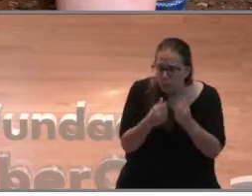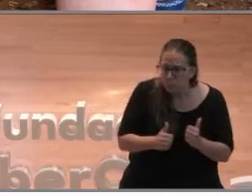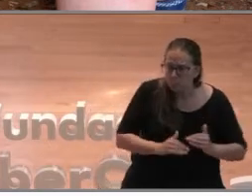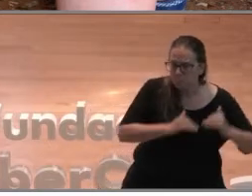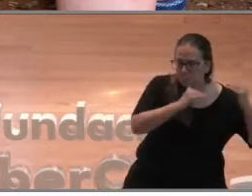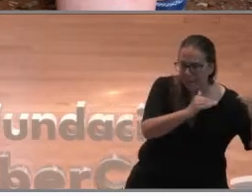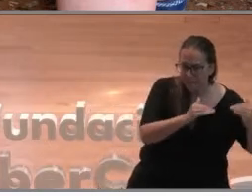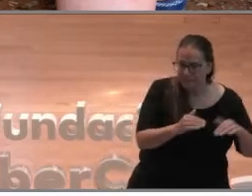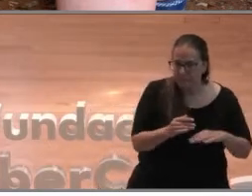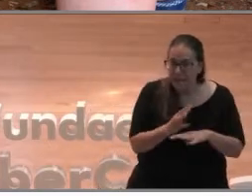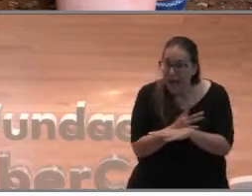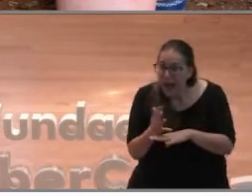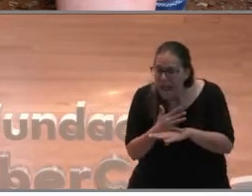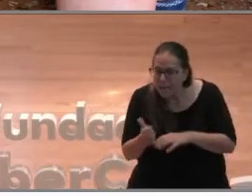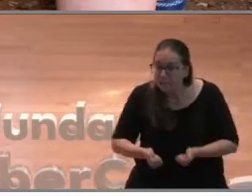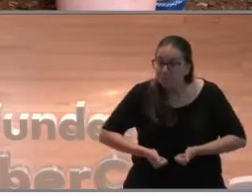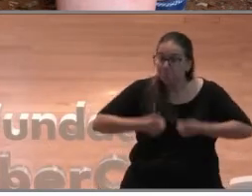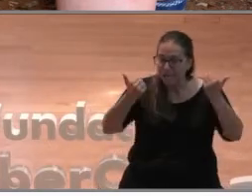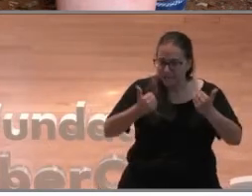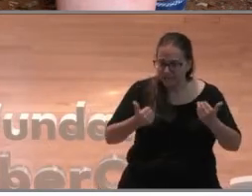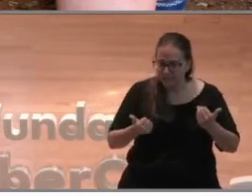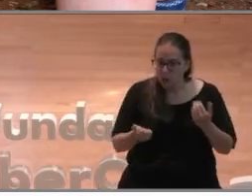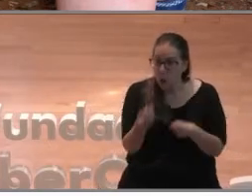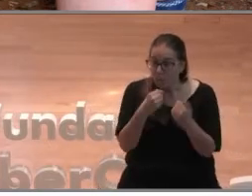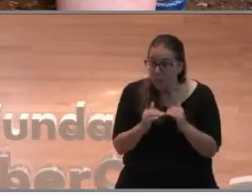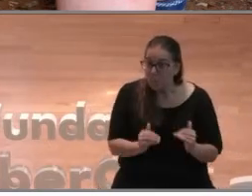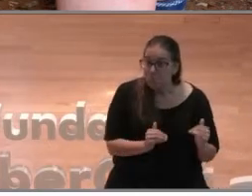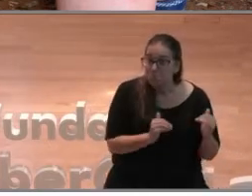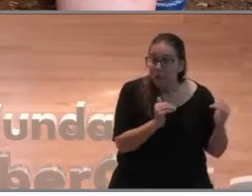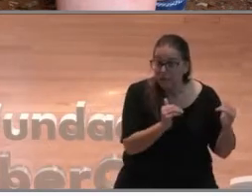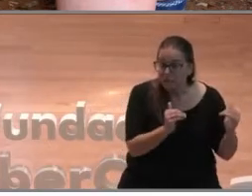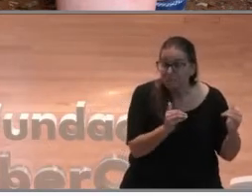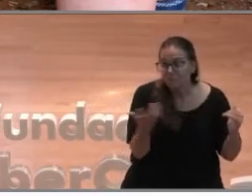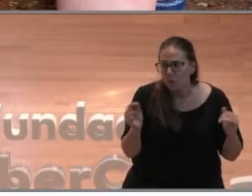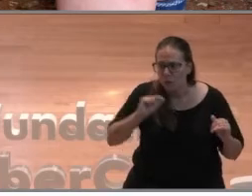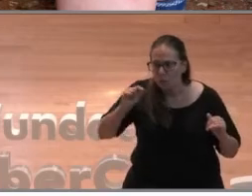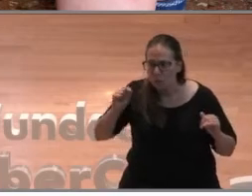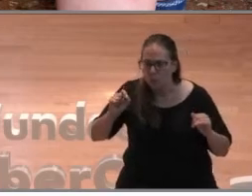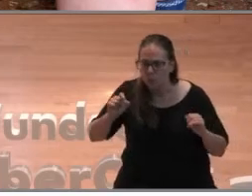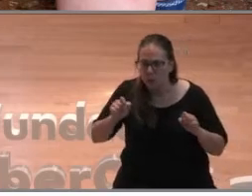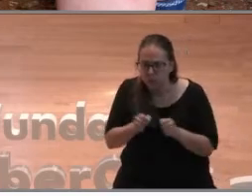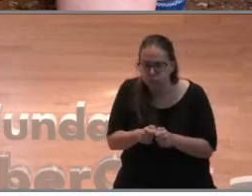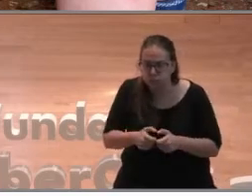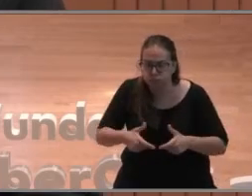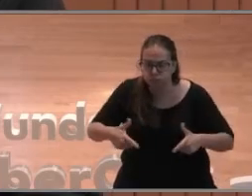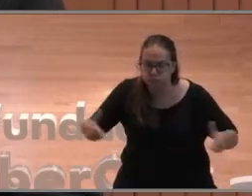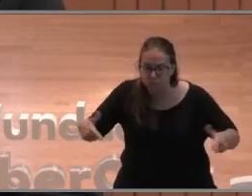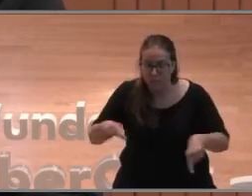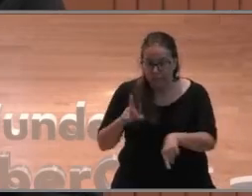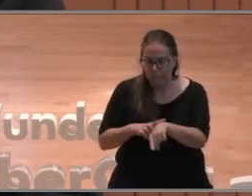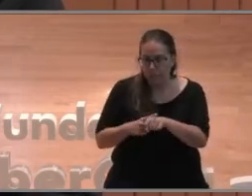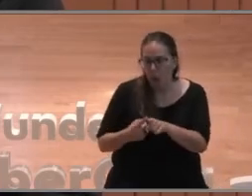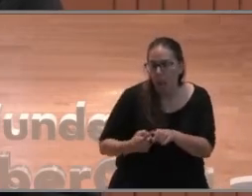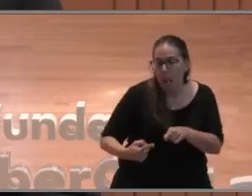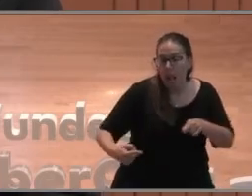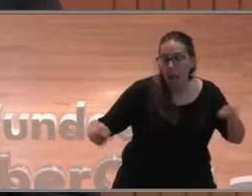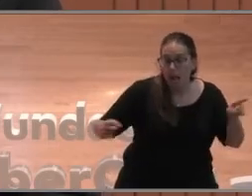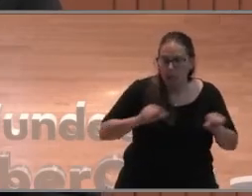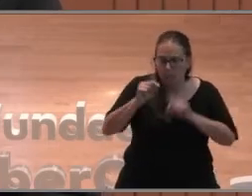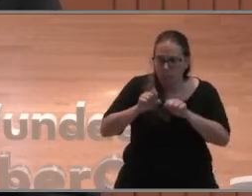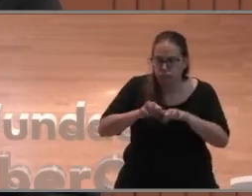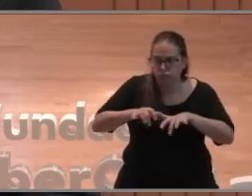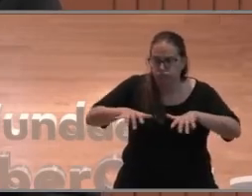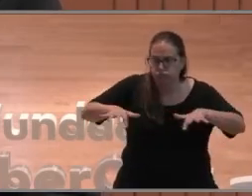más sustrato alimenticio y con lo cual proliferan más durante más tiempo, son más numerosas y la verdad es que